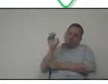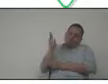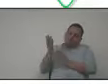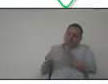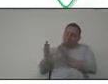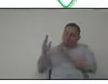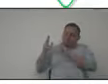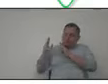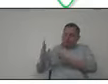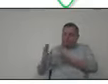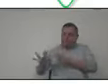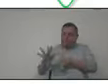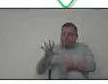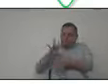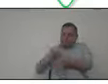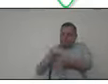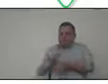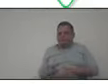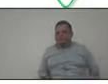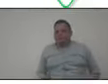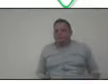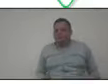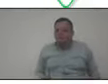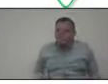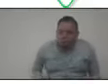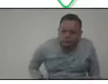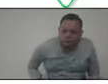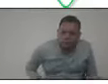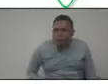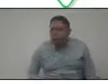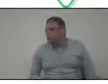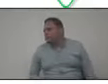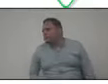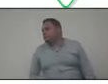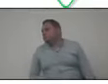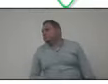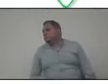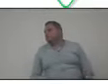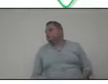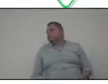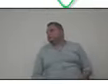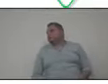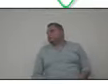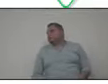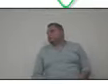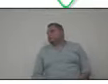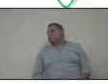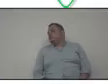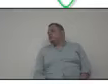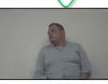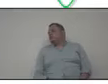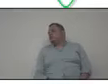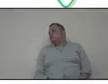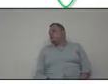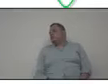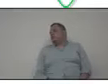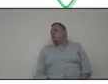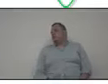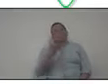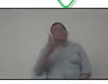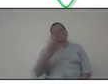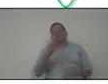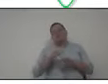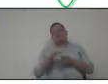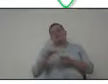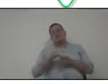para una atención en las áreas, sobre todo en las especialidades básicas. Tenemos 4 municipios de